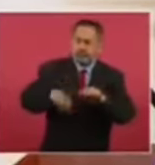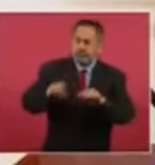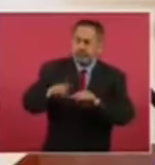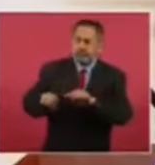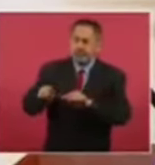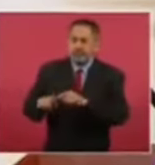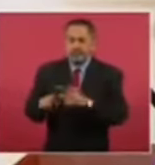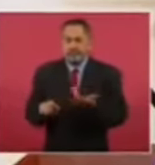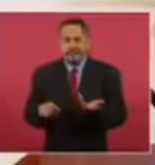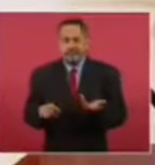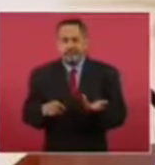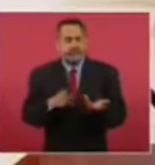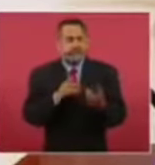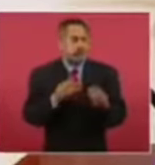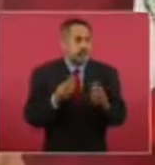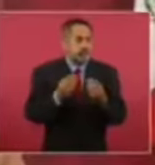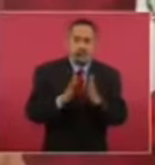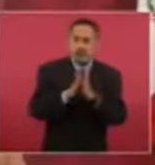la participación